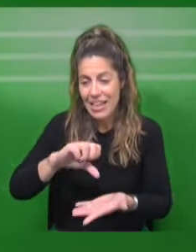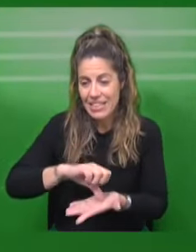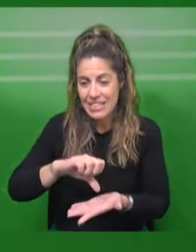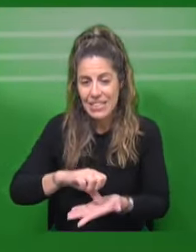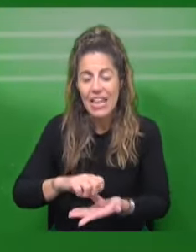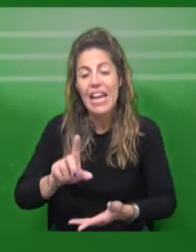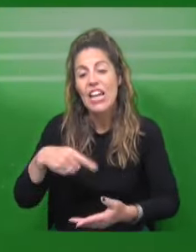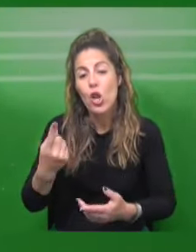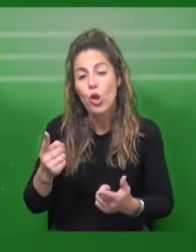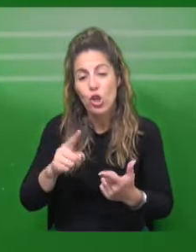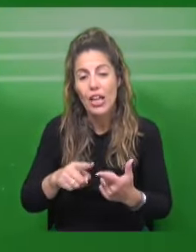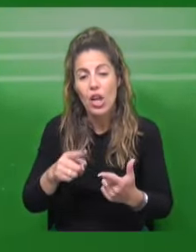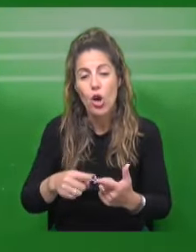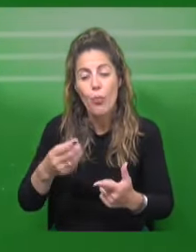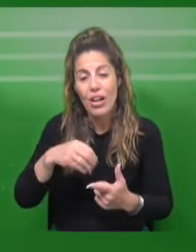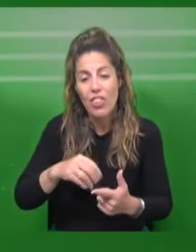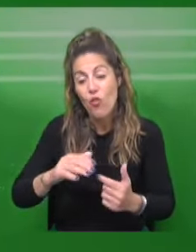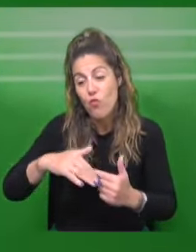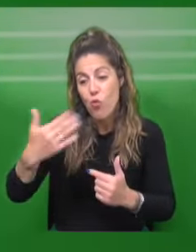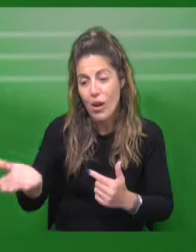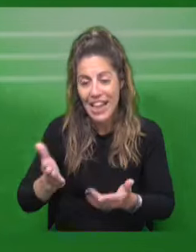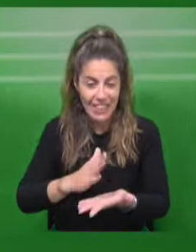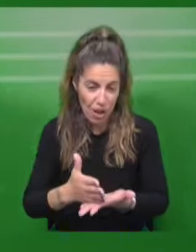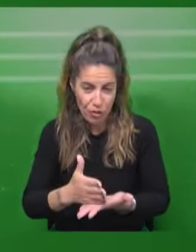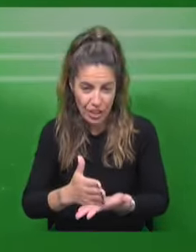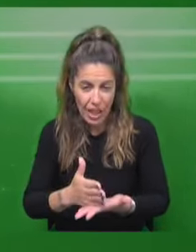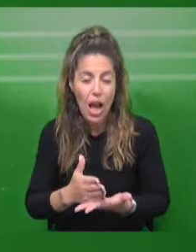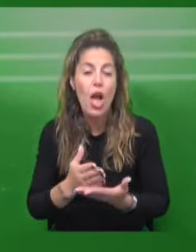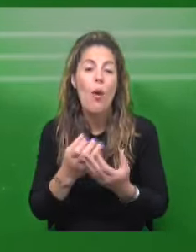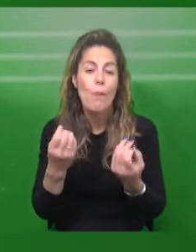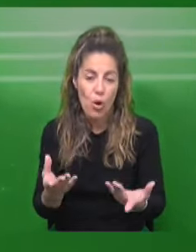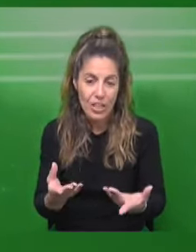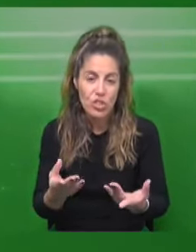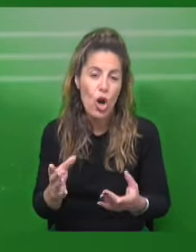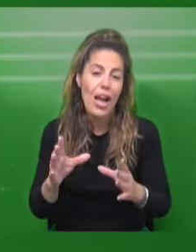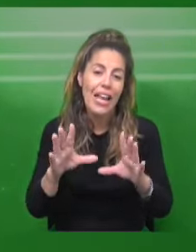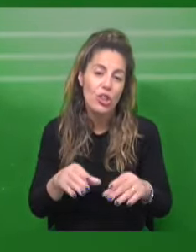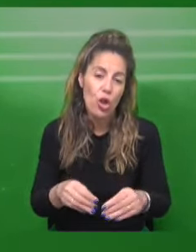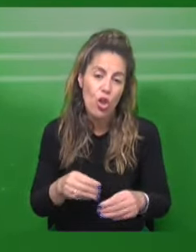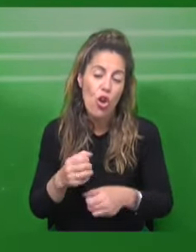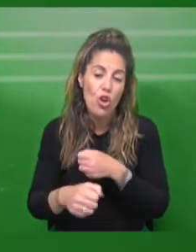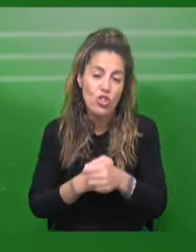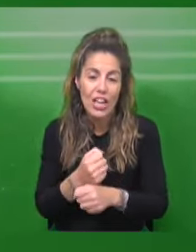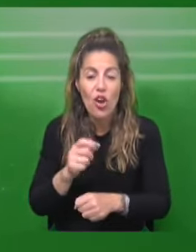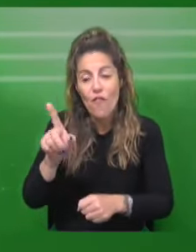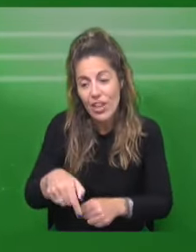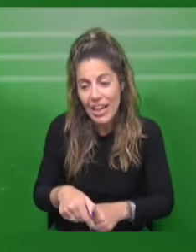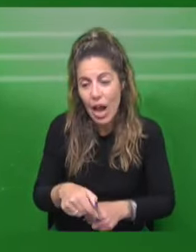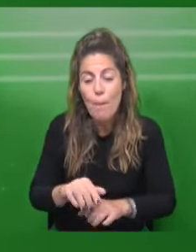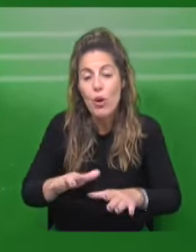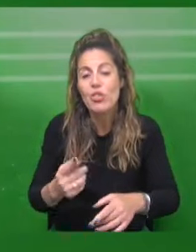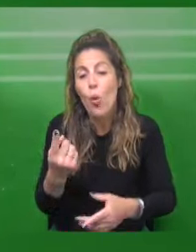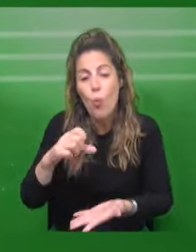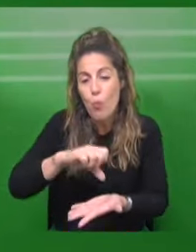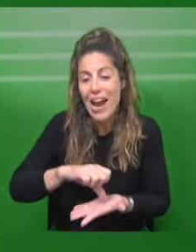que hemos incorporado lo regional es transfronterizo y por eso que estamos tratando de que en todas las iones tengamos por lo menos un